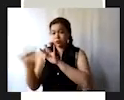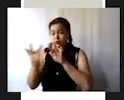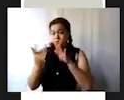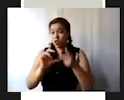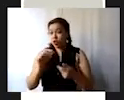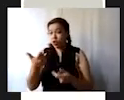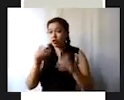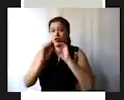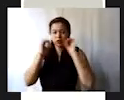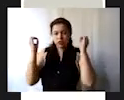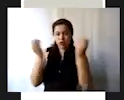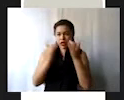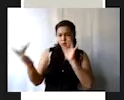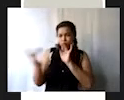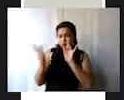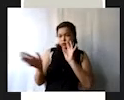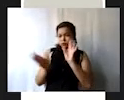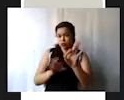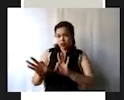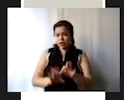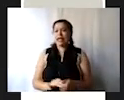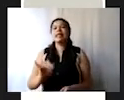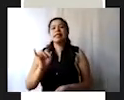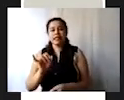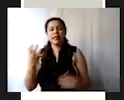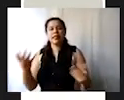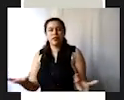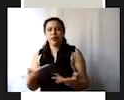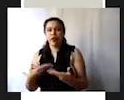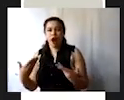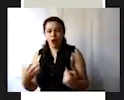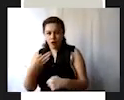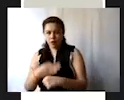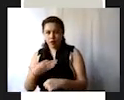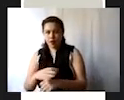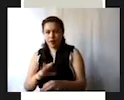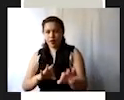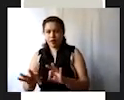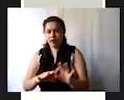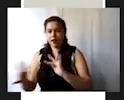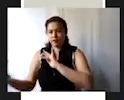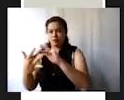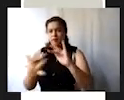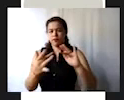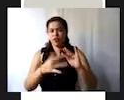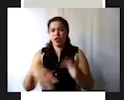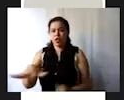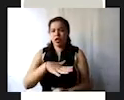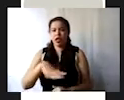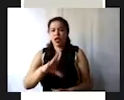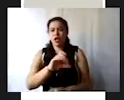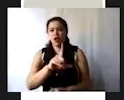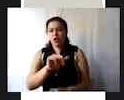otras organizaciones? Sí, de hecho ahorita estamos trabajando con algunas redes de la Colonia Guerrero,